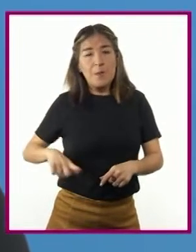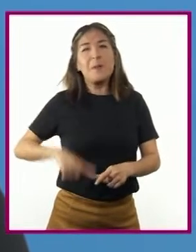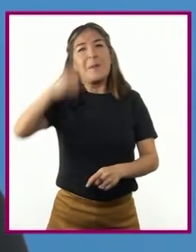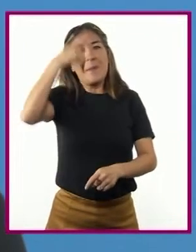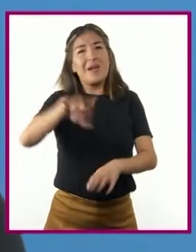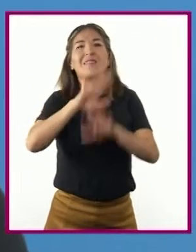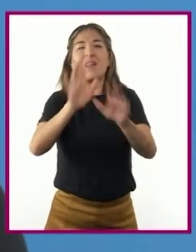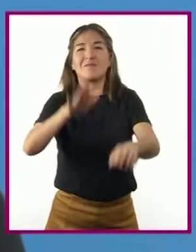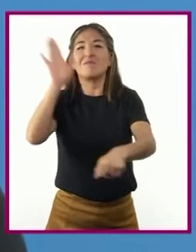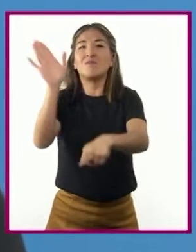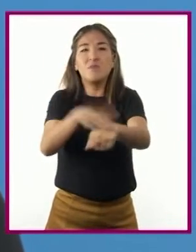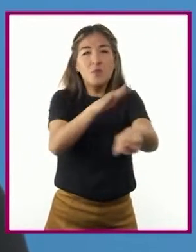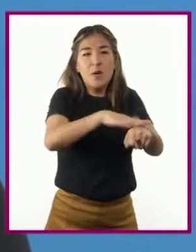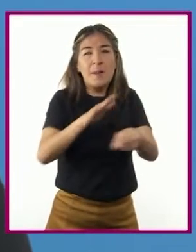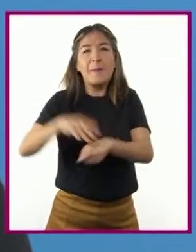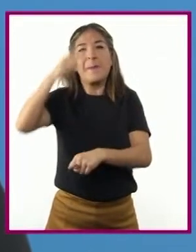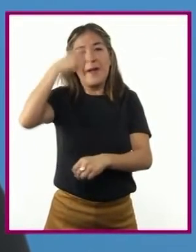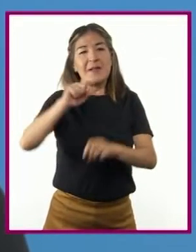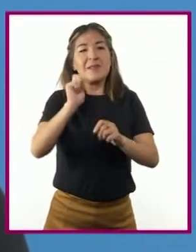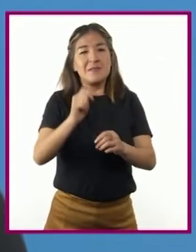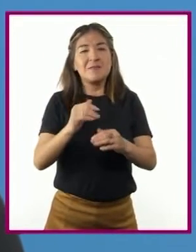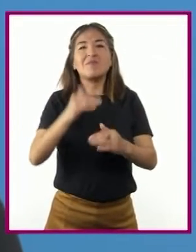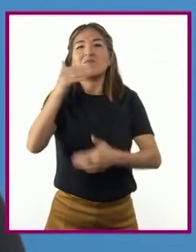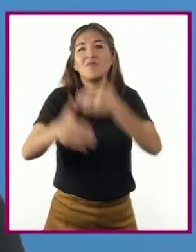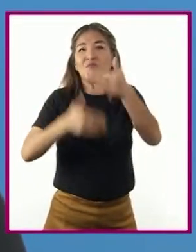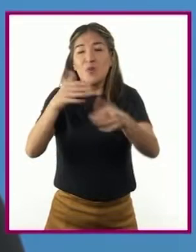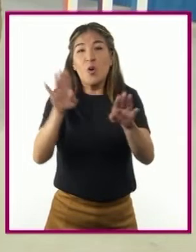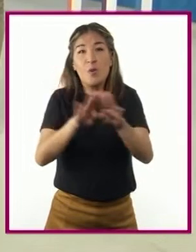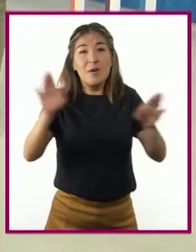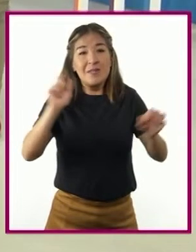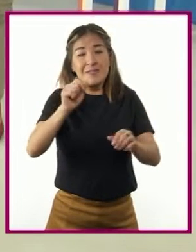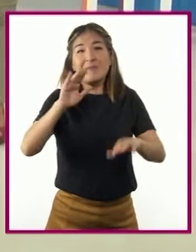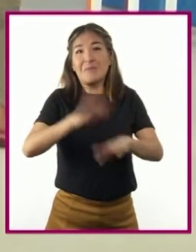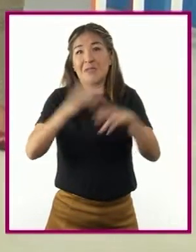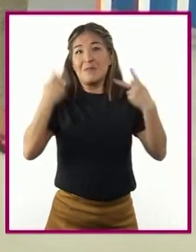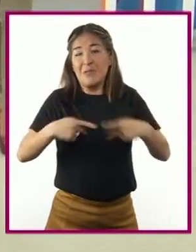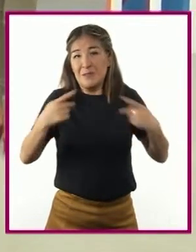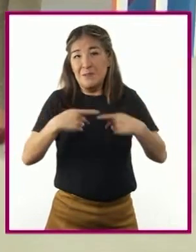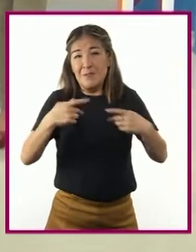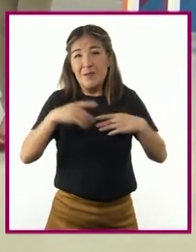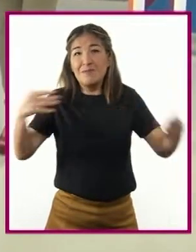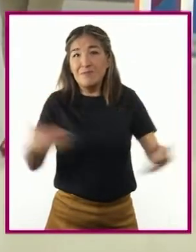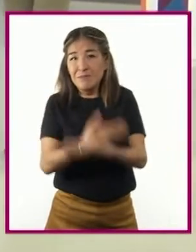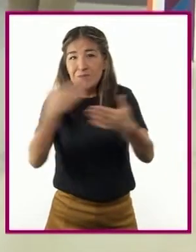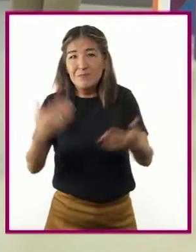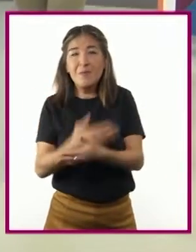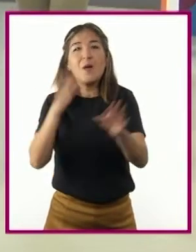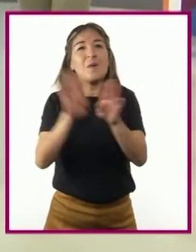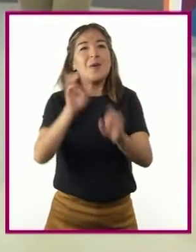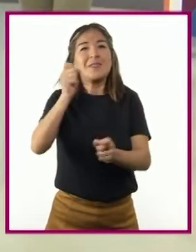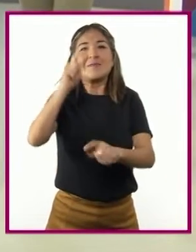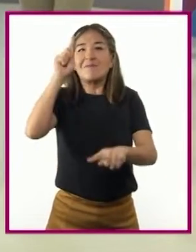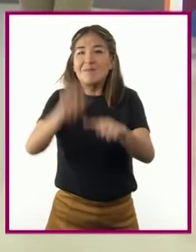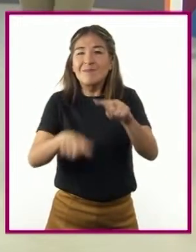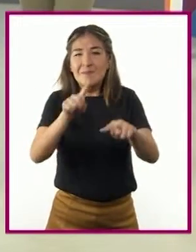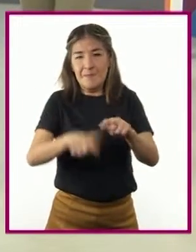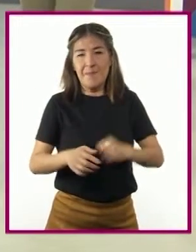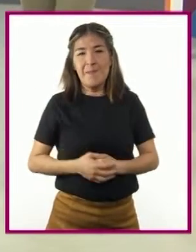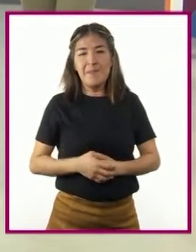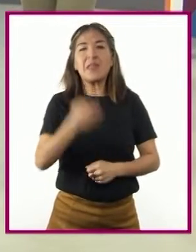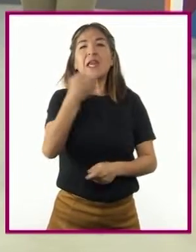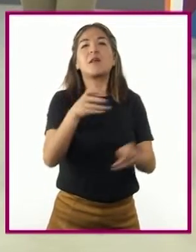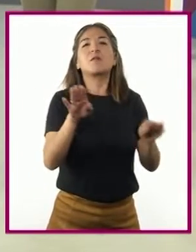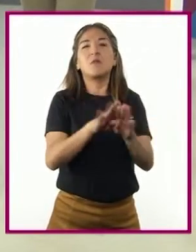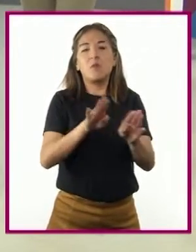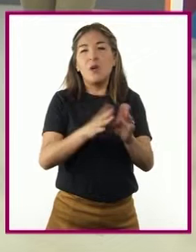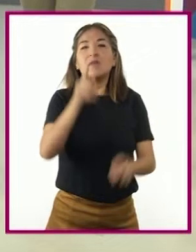políticas demográficas que inhiben el crecimiento natural de la población. Dichas políticas demográficas